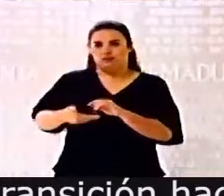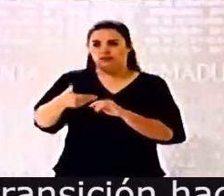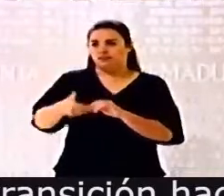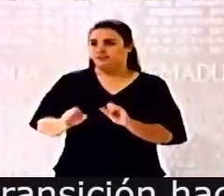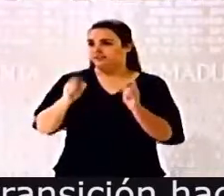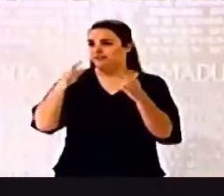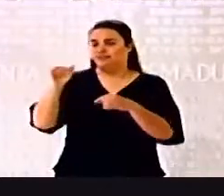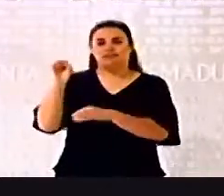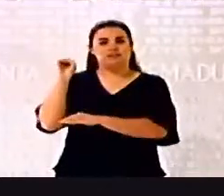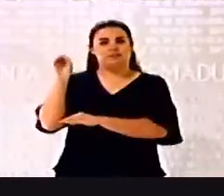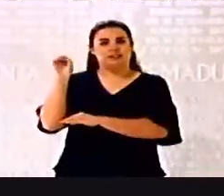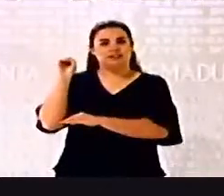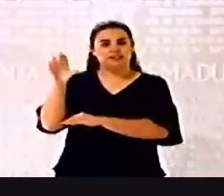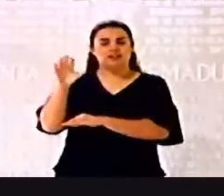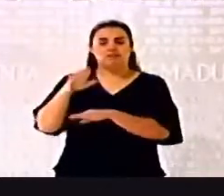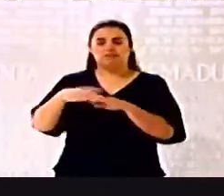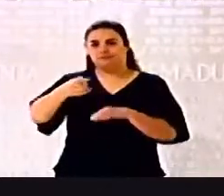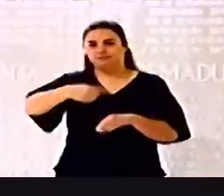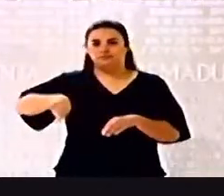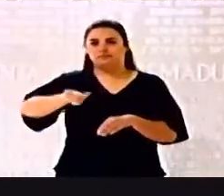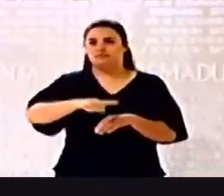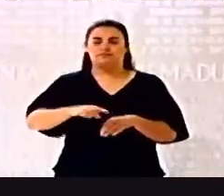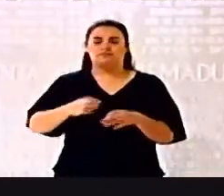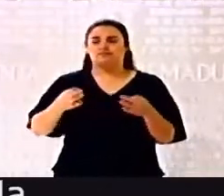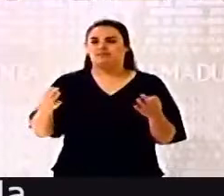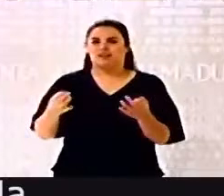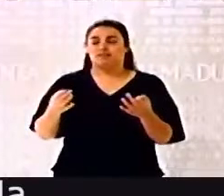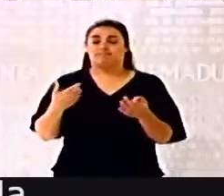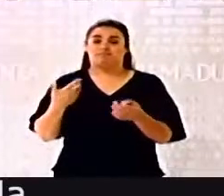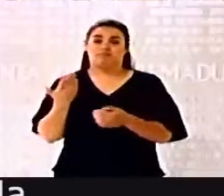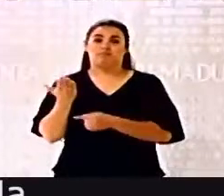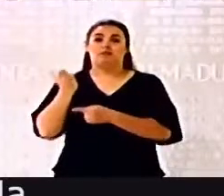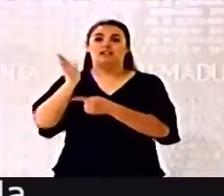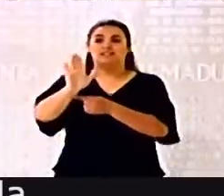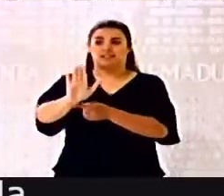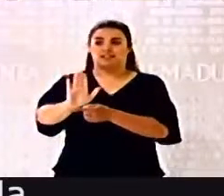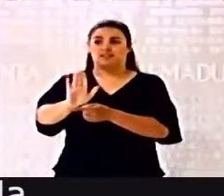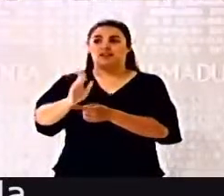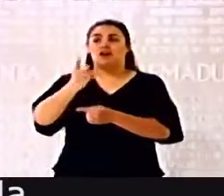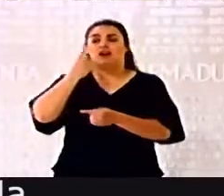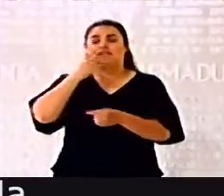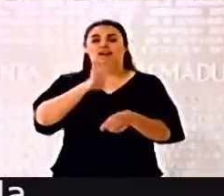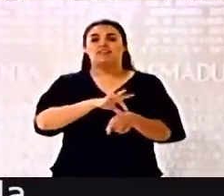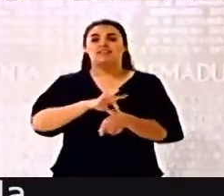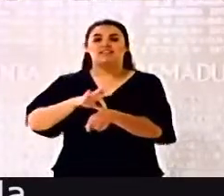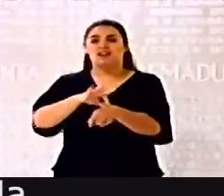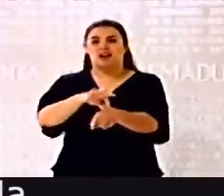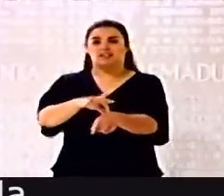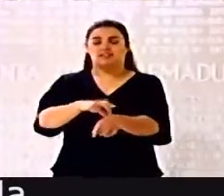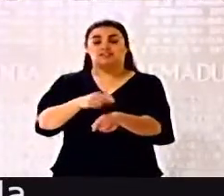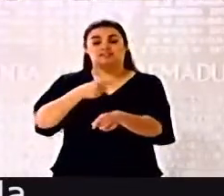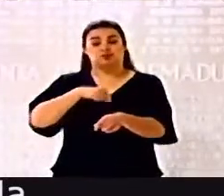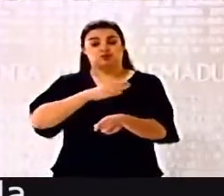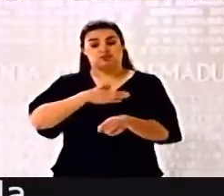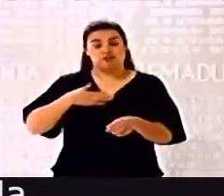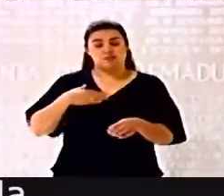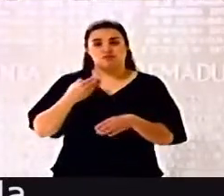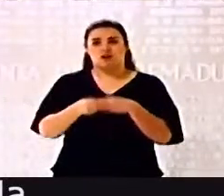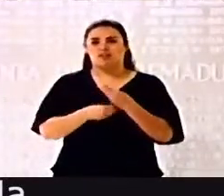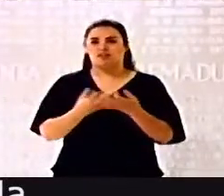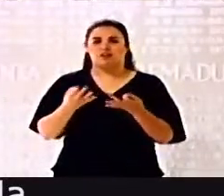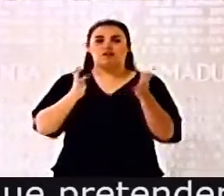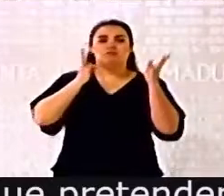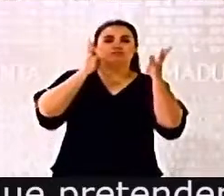esta comparecencia ante ustedes, es presentarles una serie de guías que lo que pretenden es realizar una serie